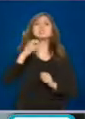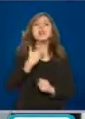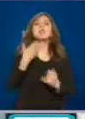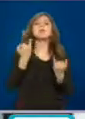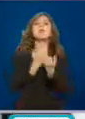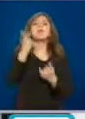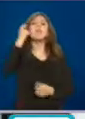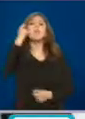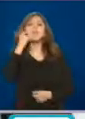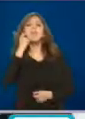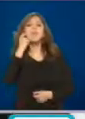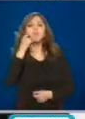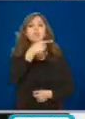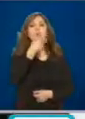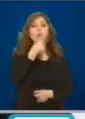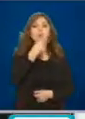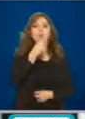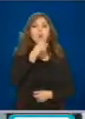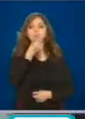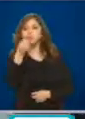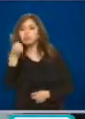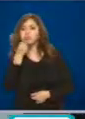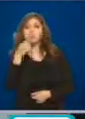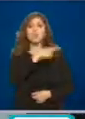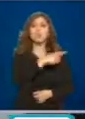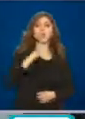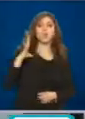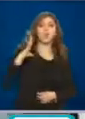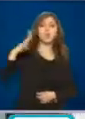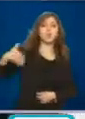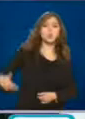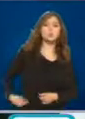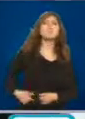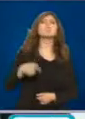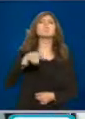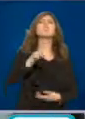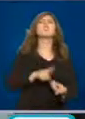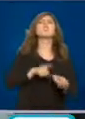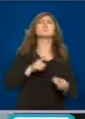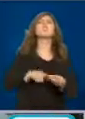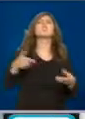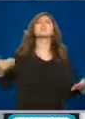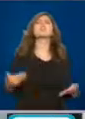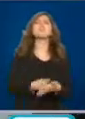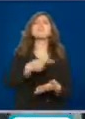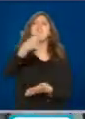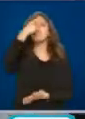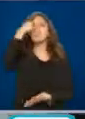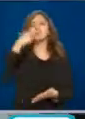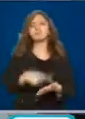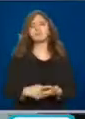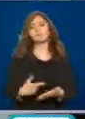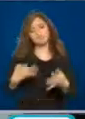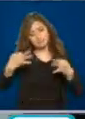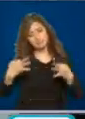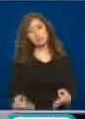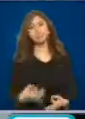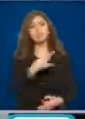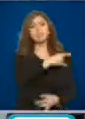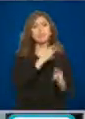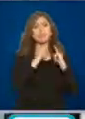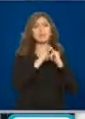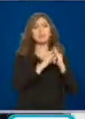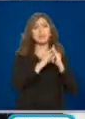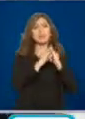Blancas, el maestrazo Ricardo Rocha. Orgullosamente, ¿de dónde, tío Alberto? Por supuesto que de